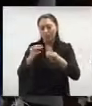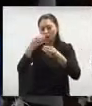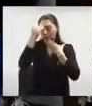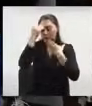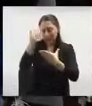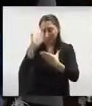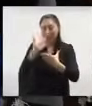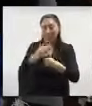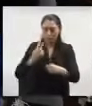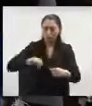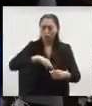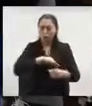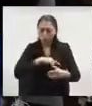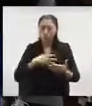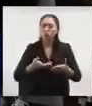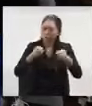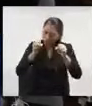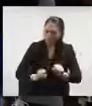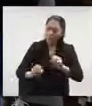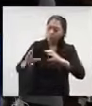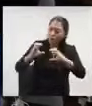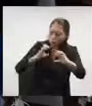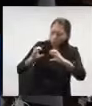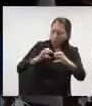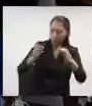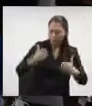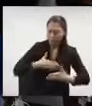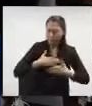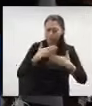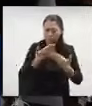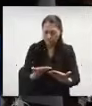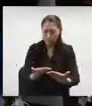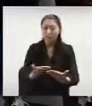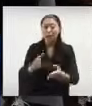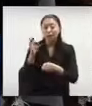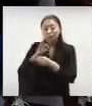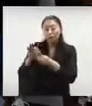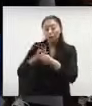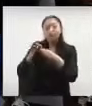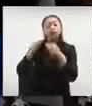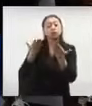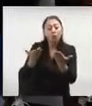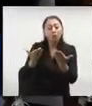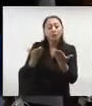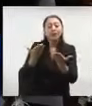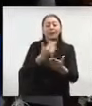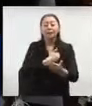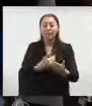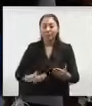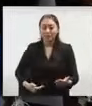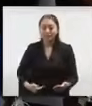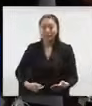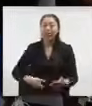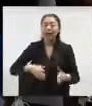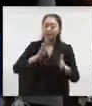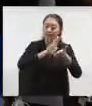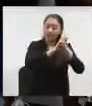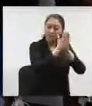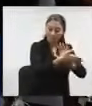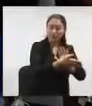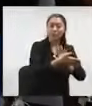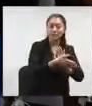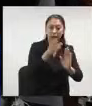a comunicarnos, porque una de las funciones de la presidencia es garantizar la publicidad, la transparencia